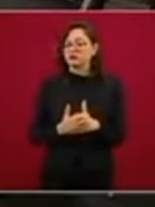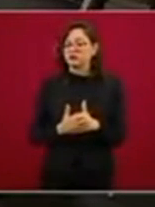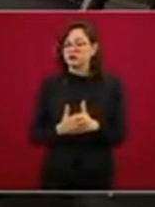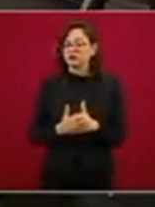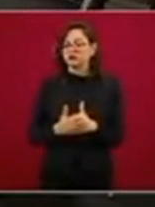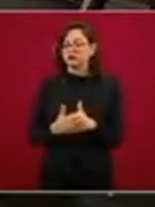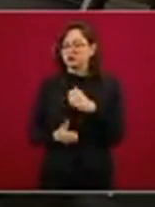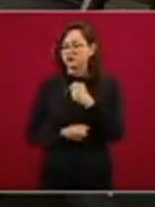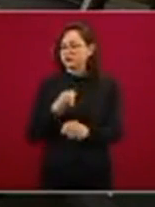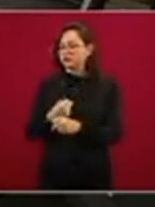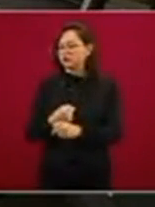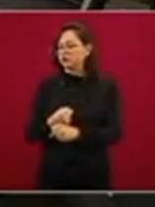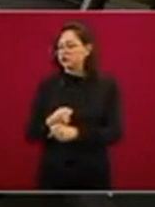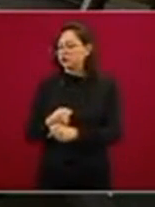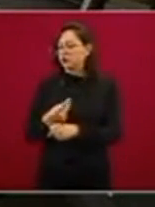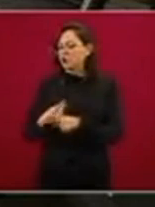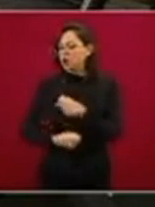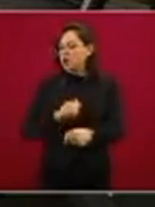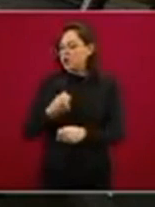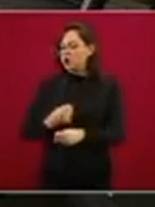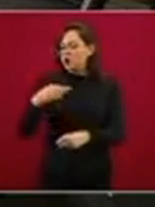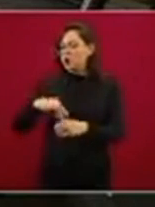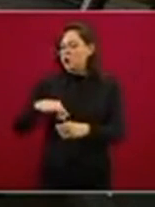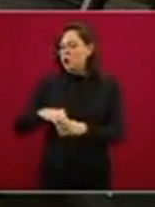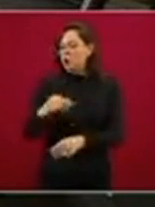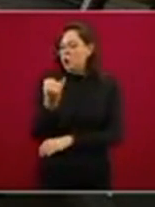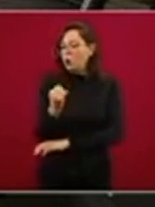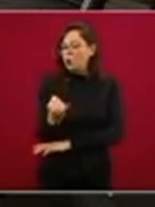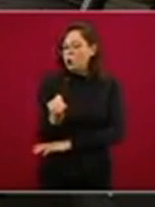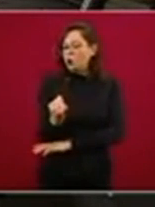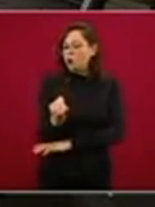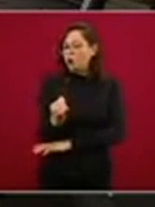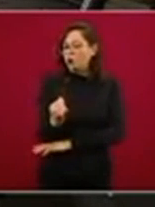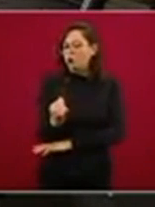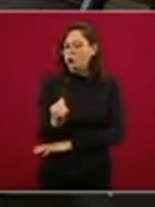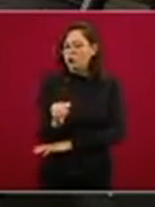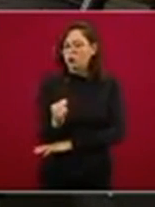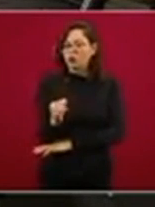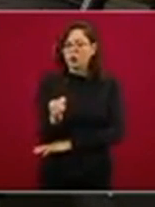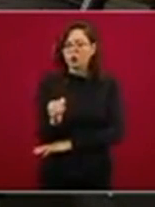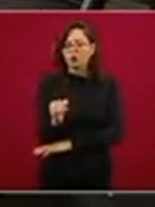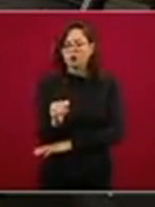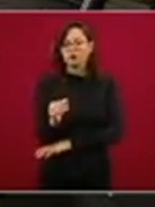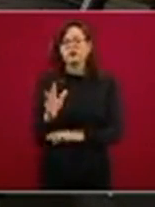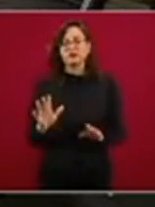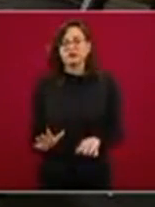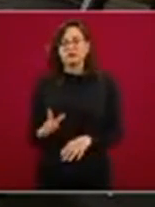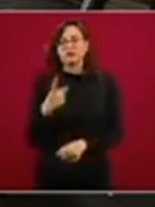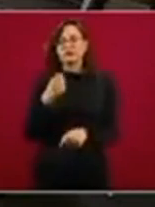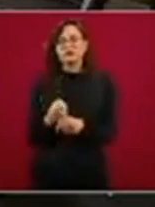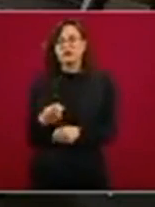del año próximo, es en junio, primer domingo de junio.